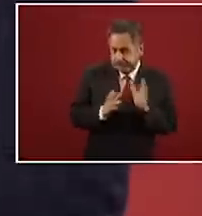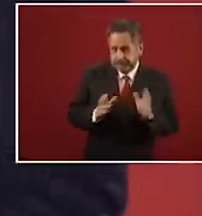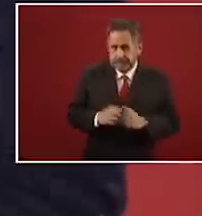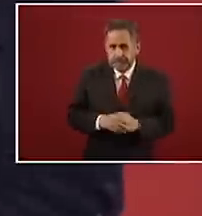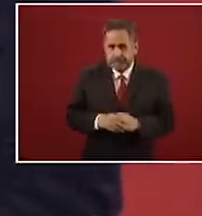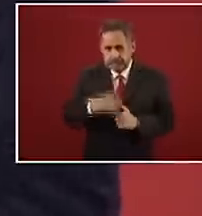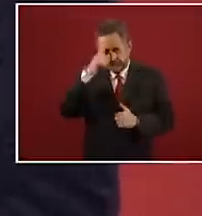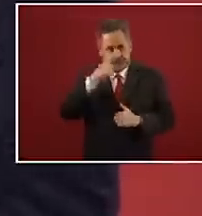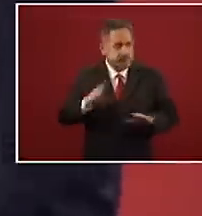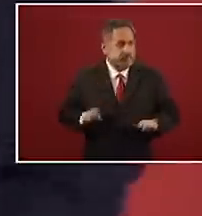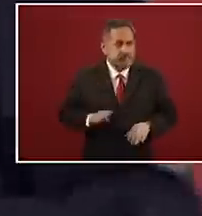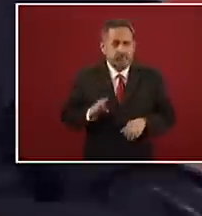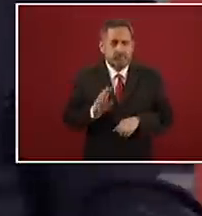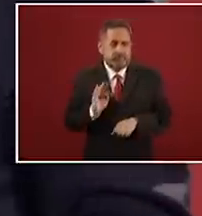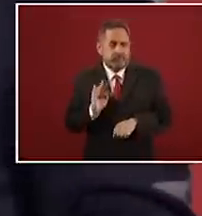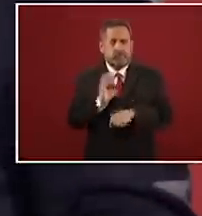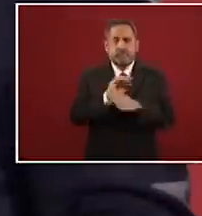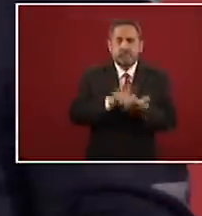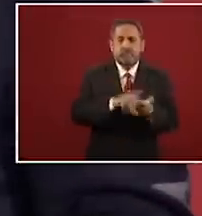en beneficio del presidente,